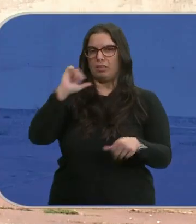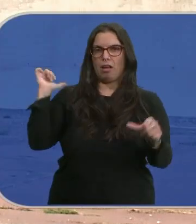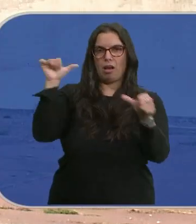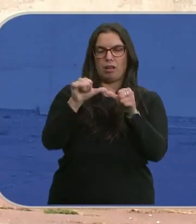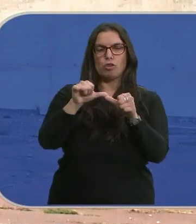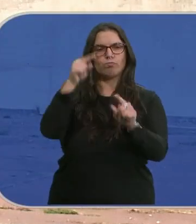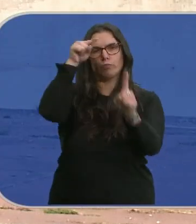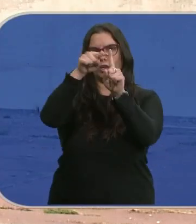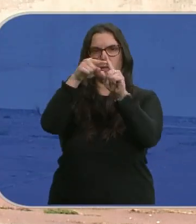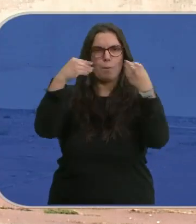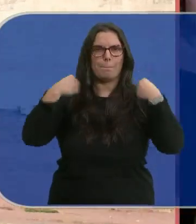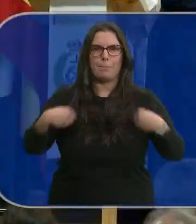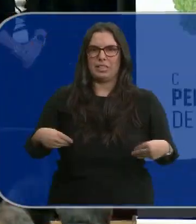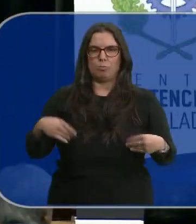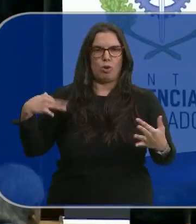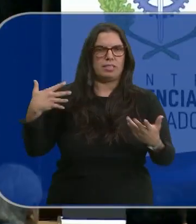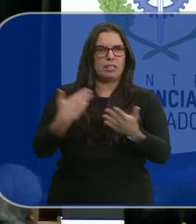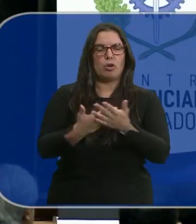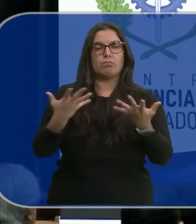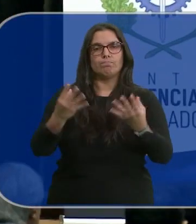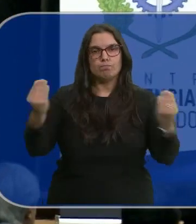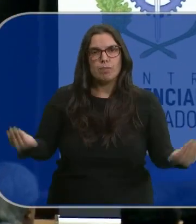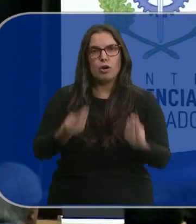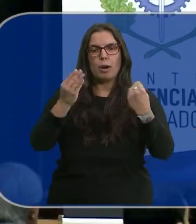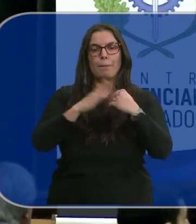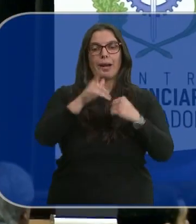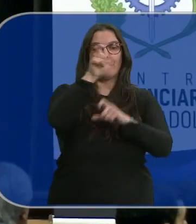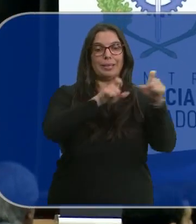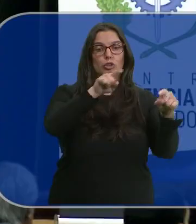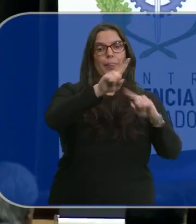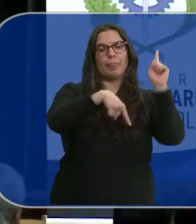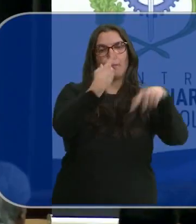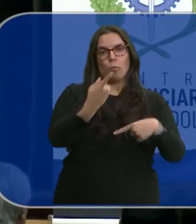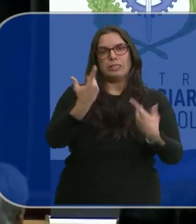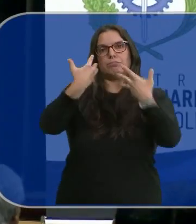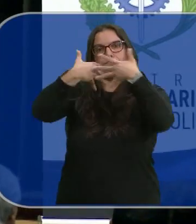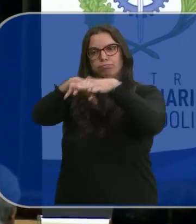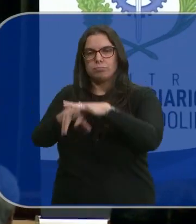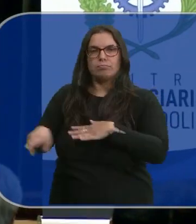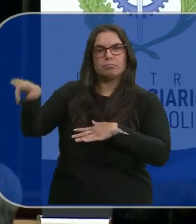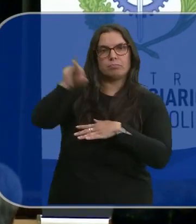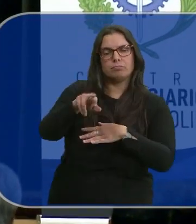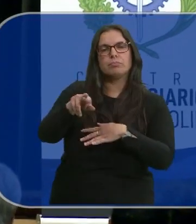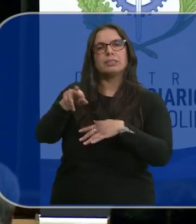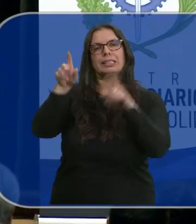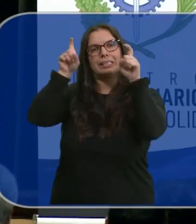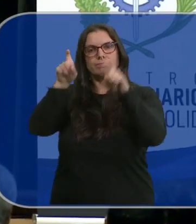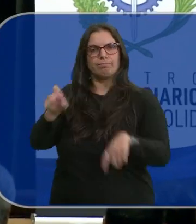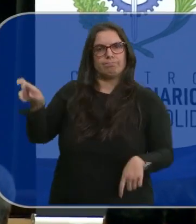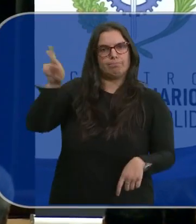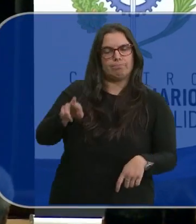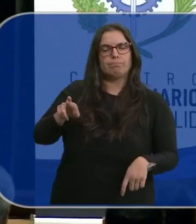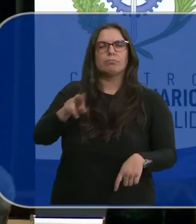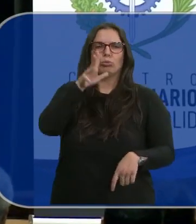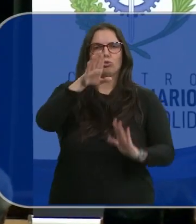teniendo el mismo propósito que el primer día: mejorar la reinserción y la reeducación de los que cumplen aquí condena. Por eso llevan a